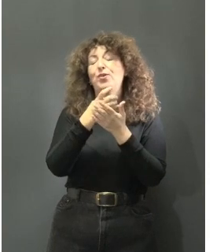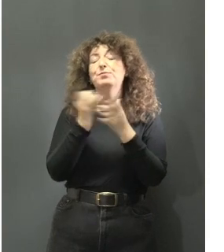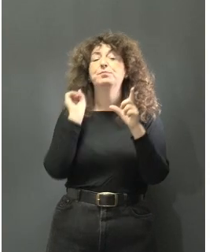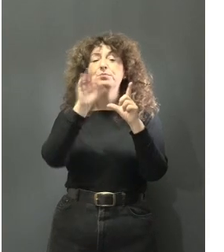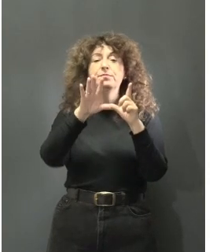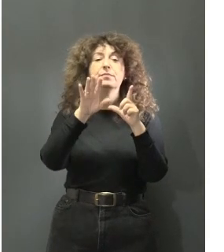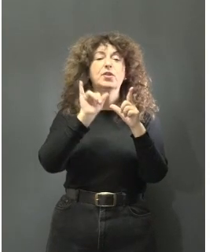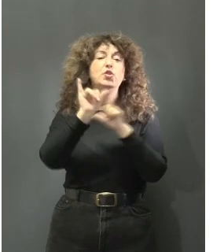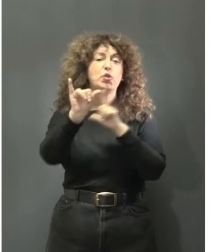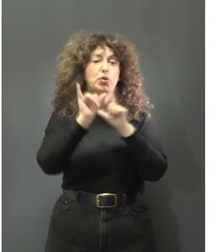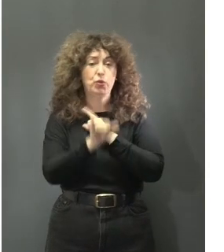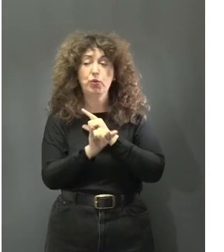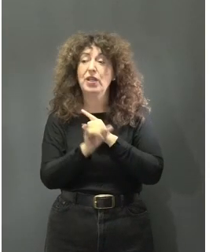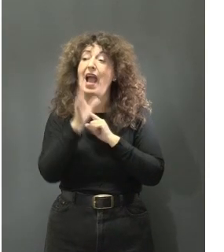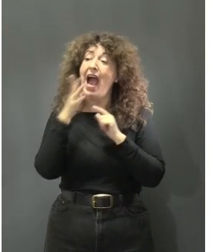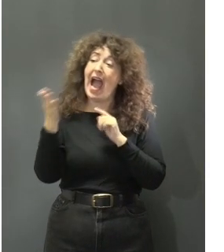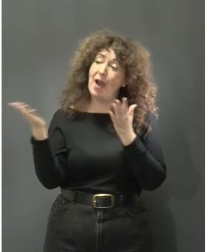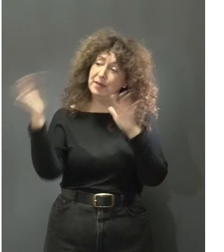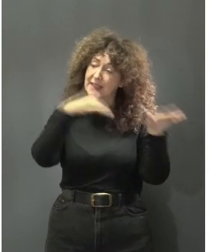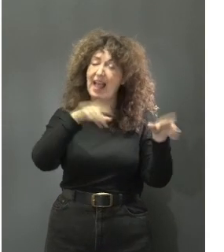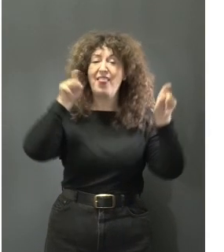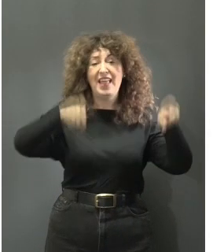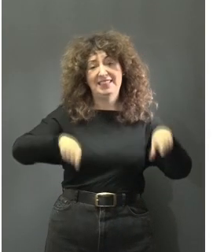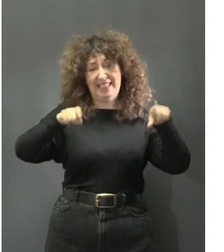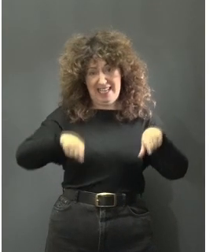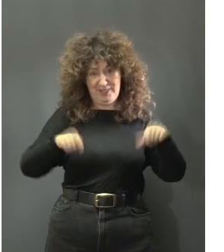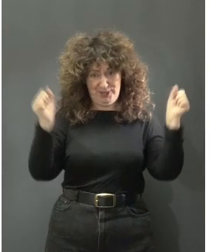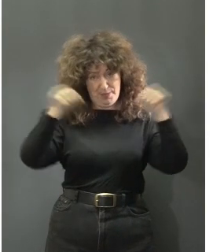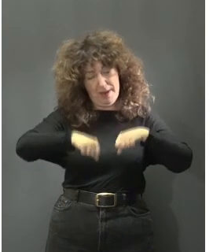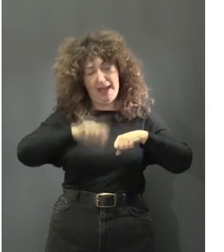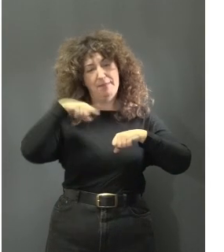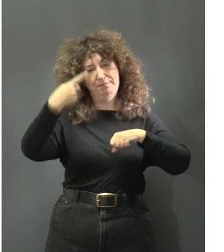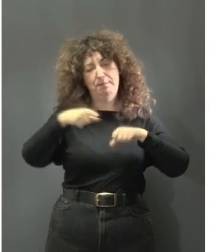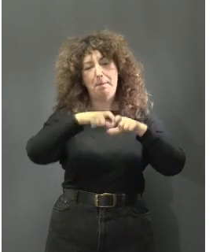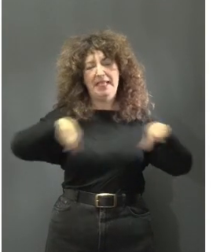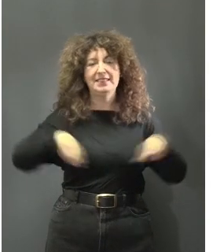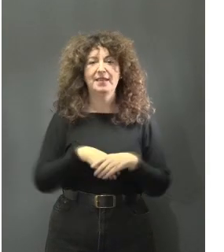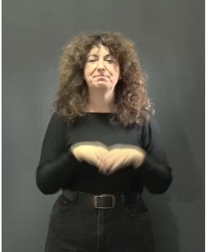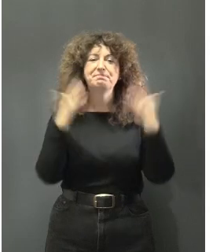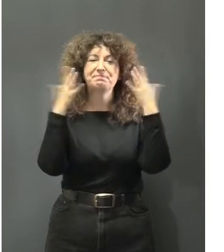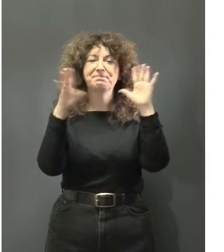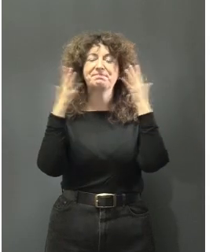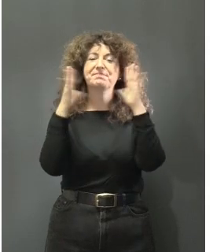les emplazo a hacer un pequeño descanso para la siguiente mesa. Gracias.